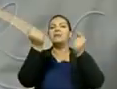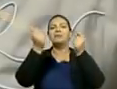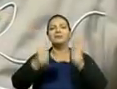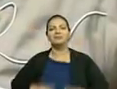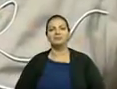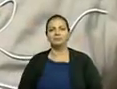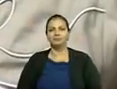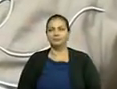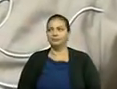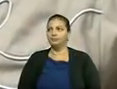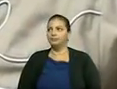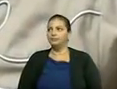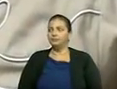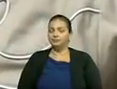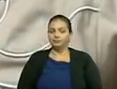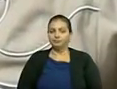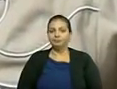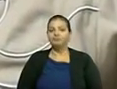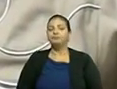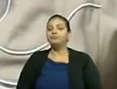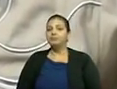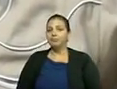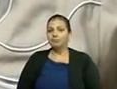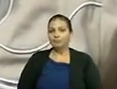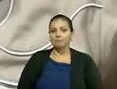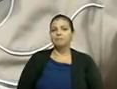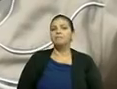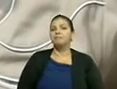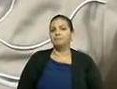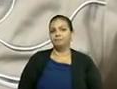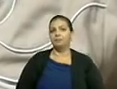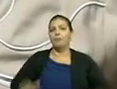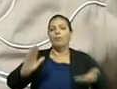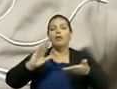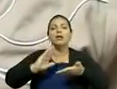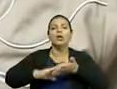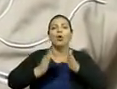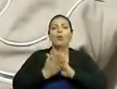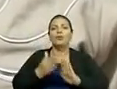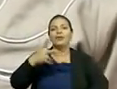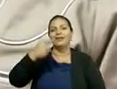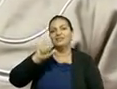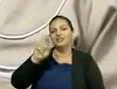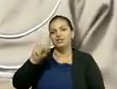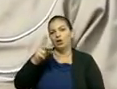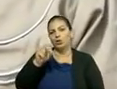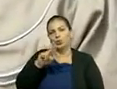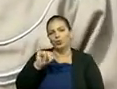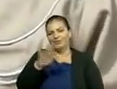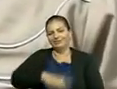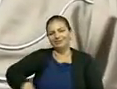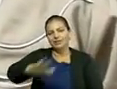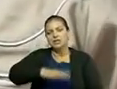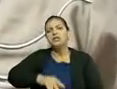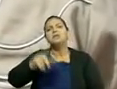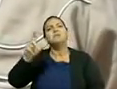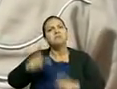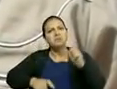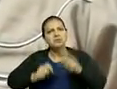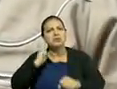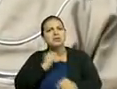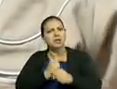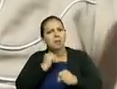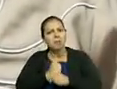vía importantísima para la producción y el desarrollo de la zona de Chanduy. El enlace de las familias de Chanduy, Tugaduaja,